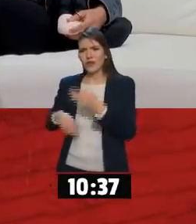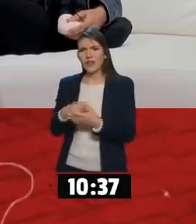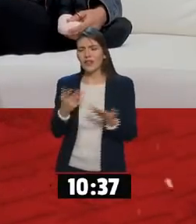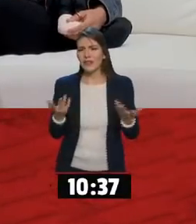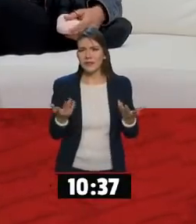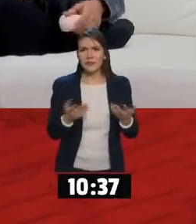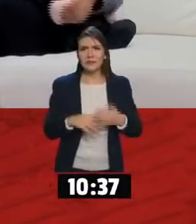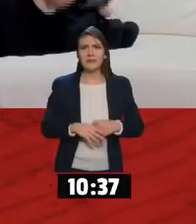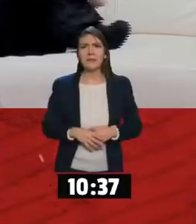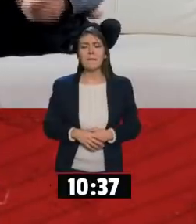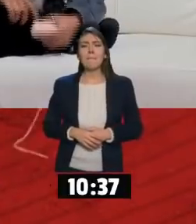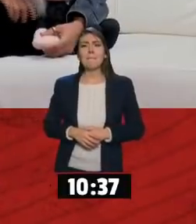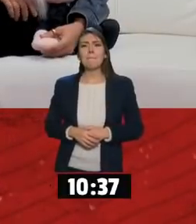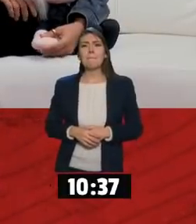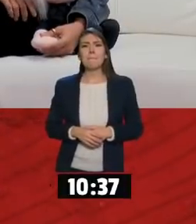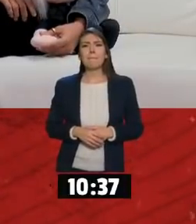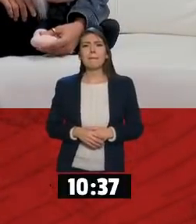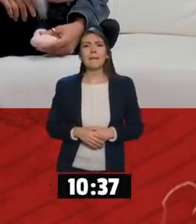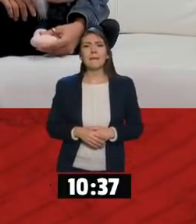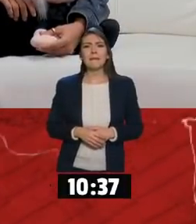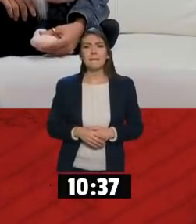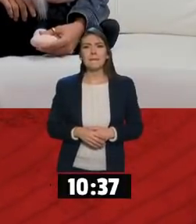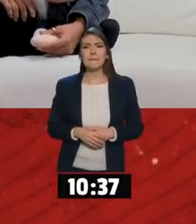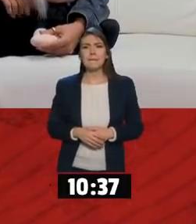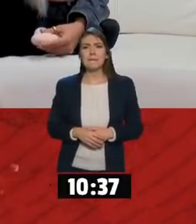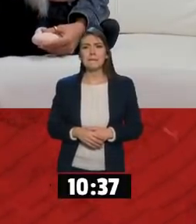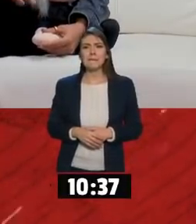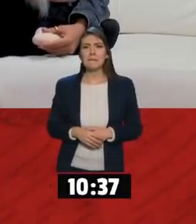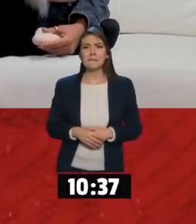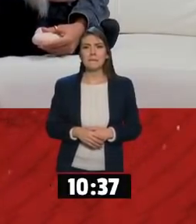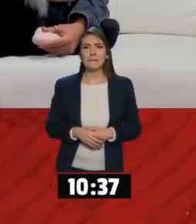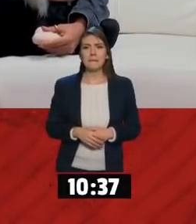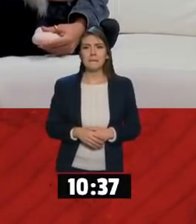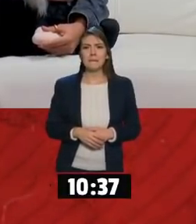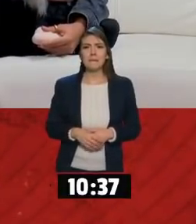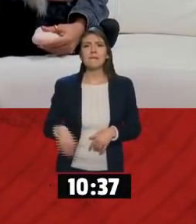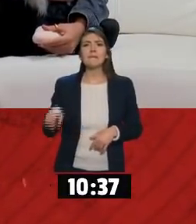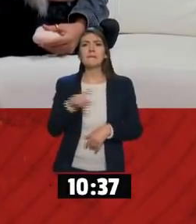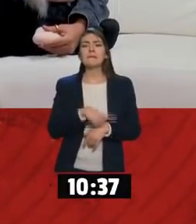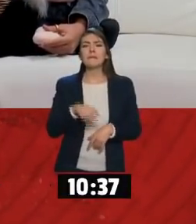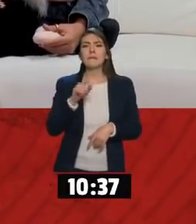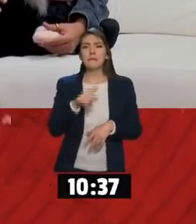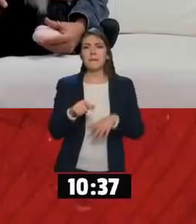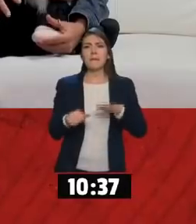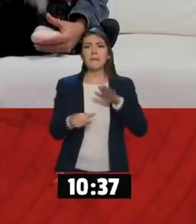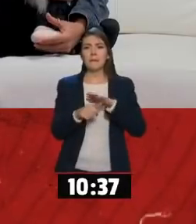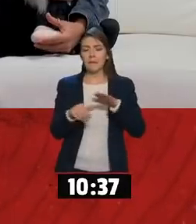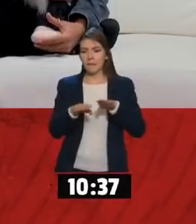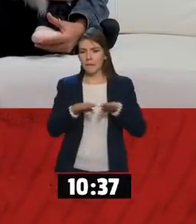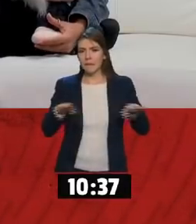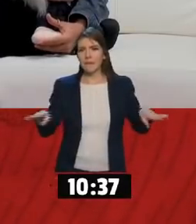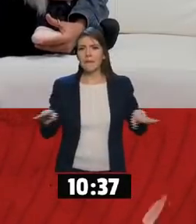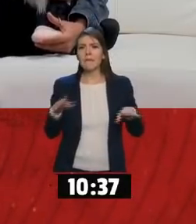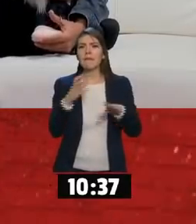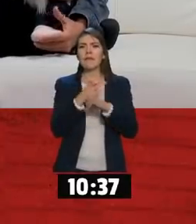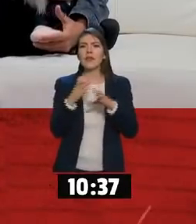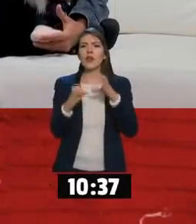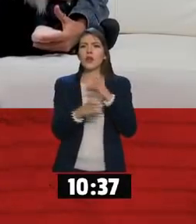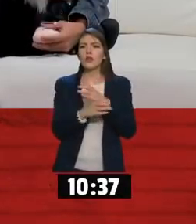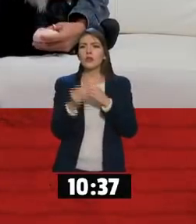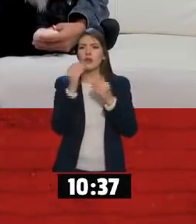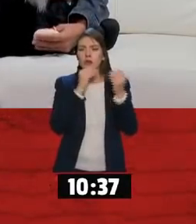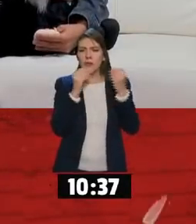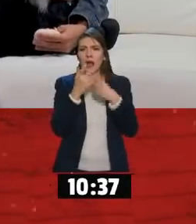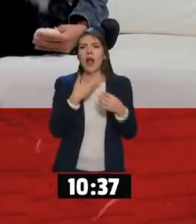obra que hacemos con cosas de comida, de una cocina industrial. Tenemos fuego, tenemos